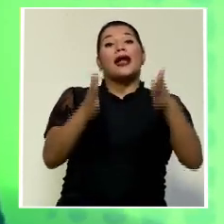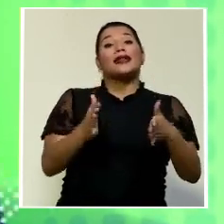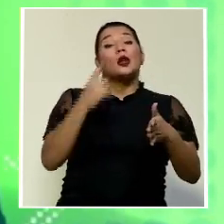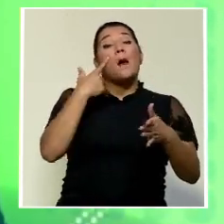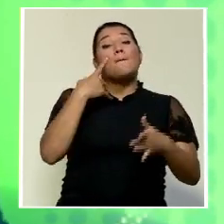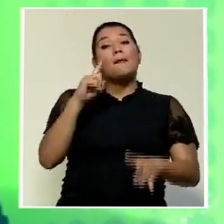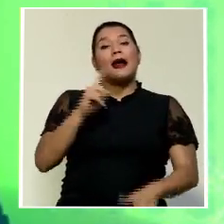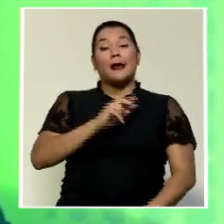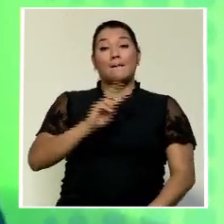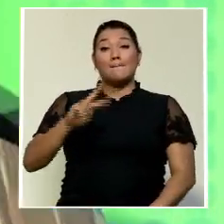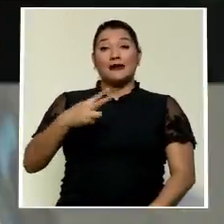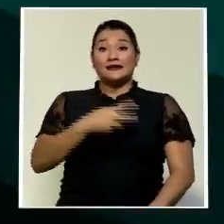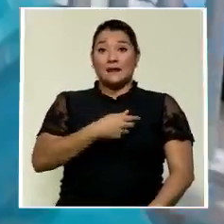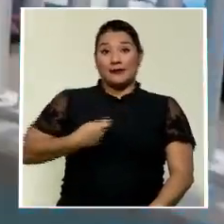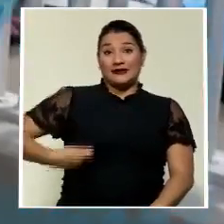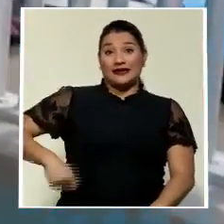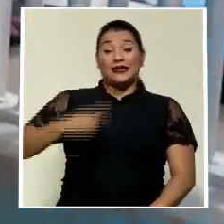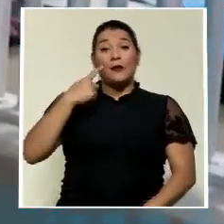Partido Liberación Nacional.